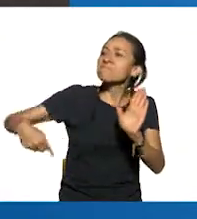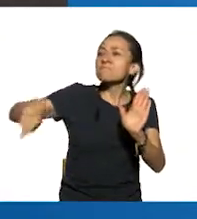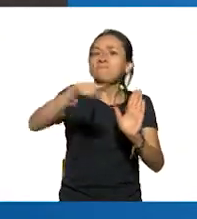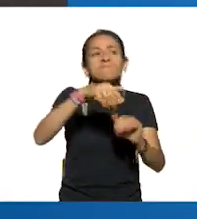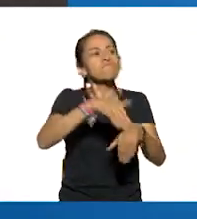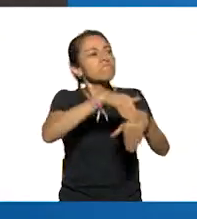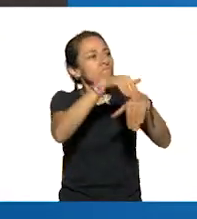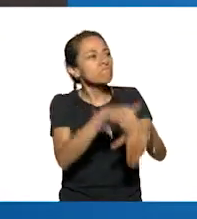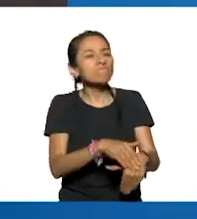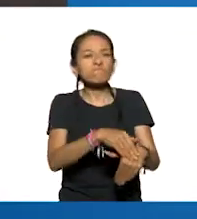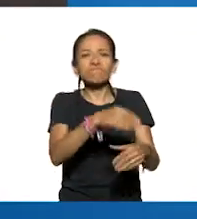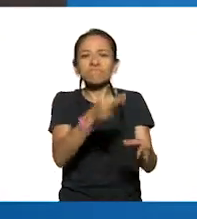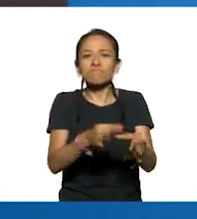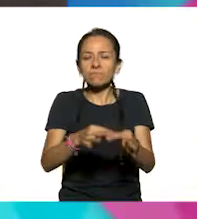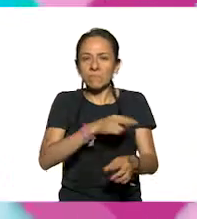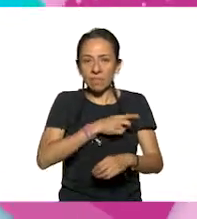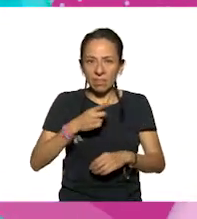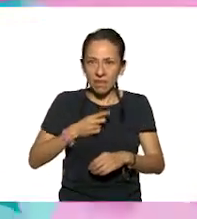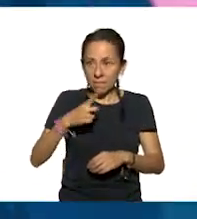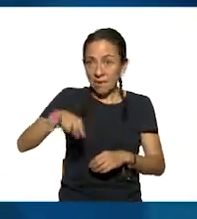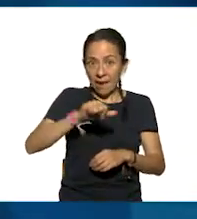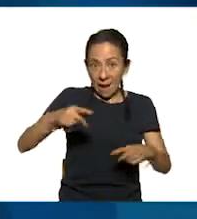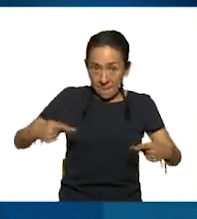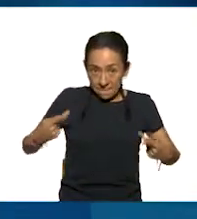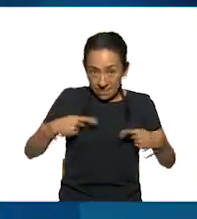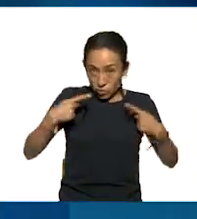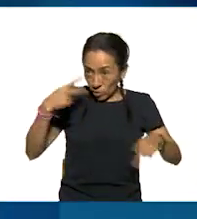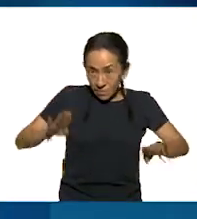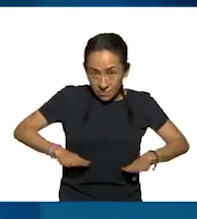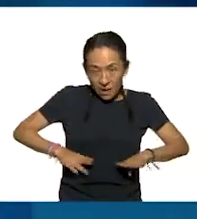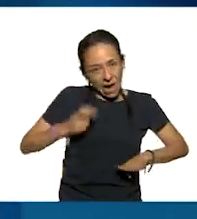humano y político de una sociedad.